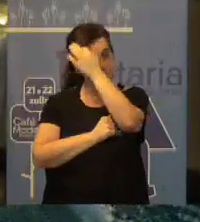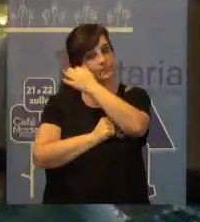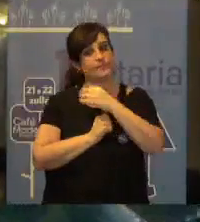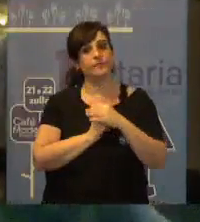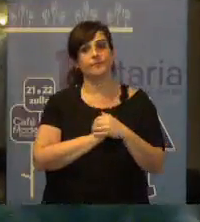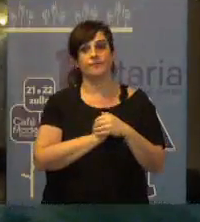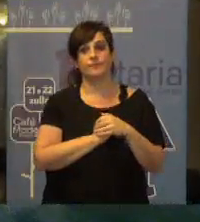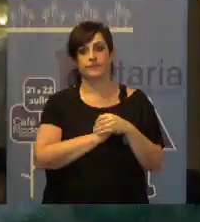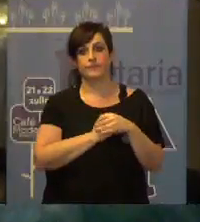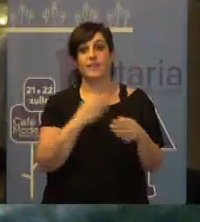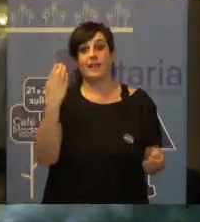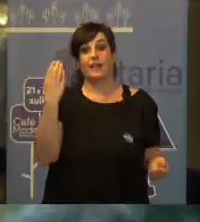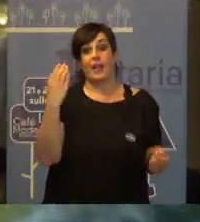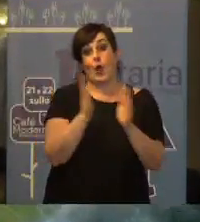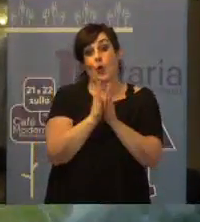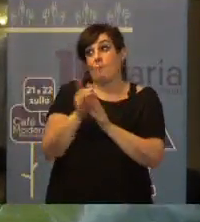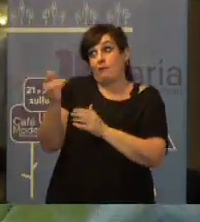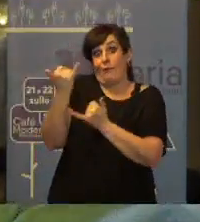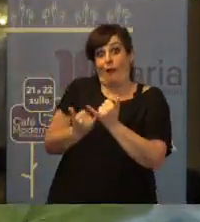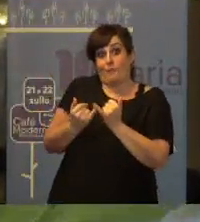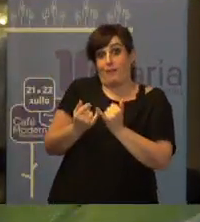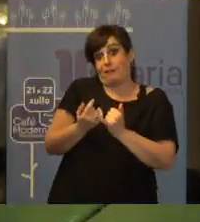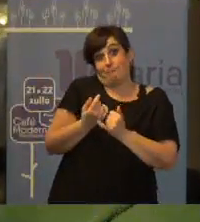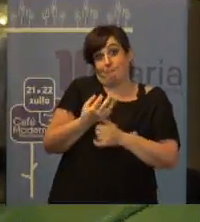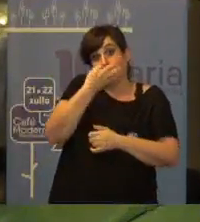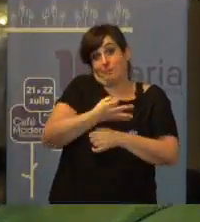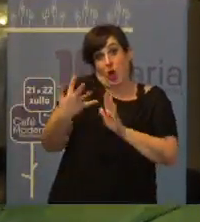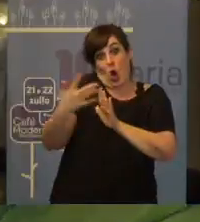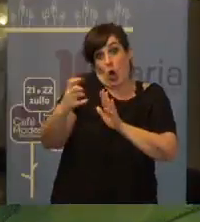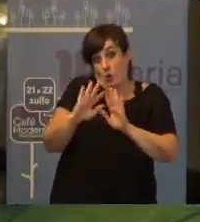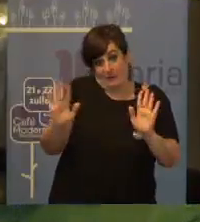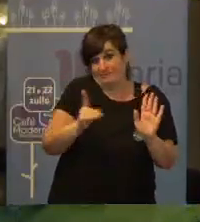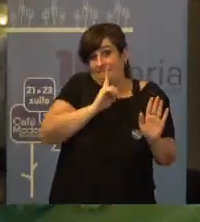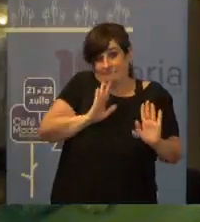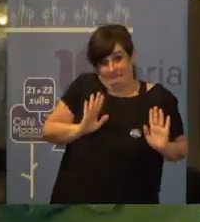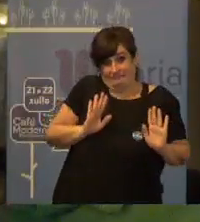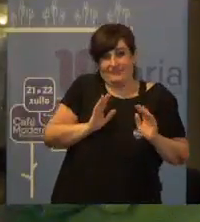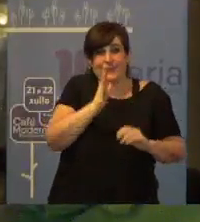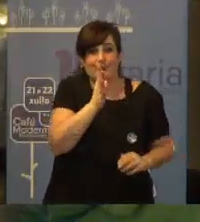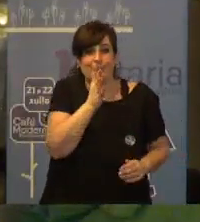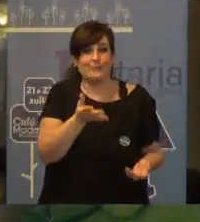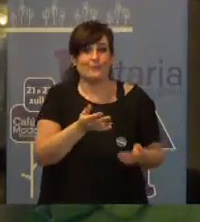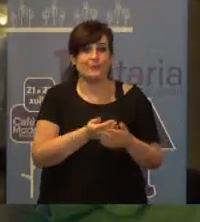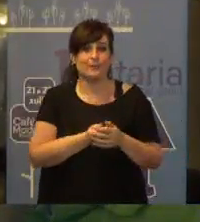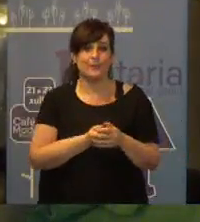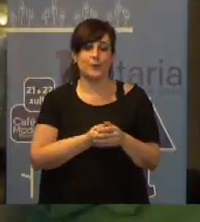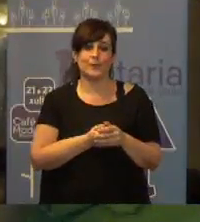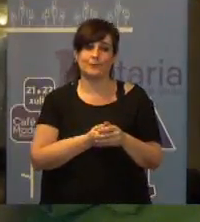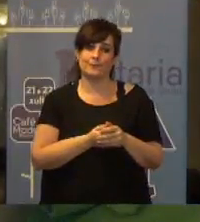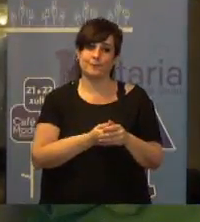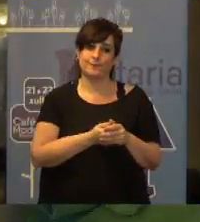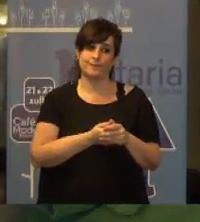Carlos me deixou un pouco sin palabras. É dicir, porque a mí me parece ben eso de movamos los